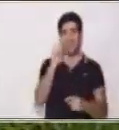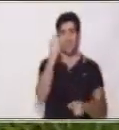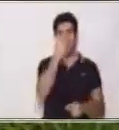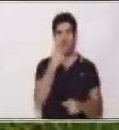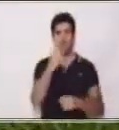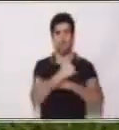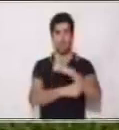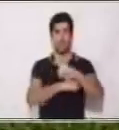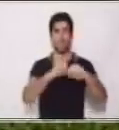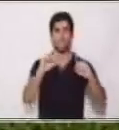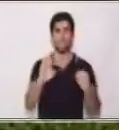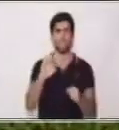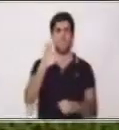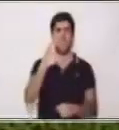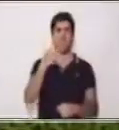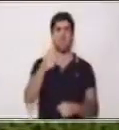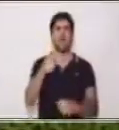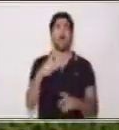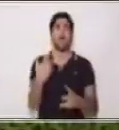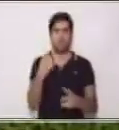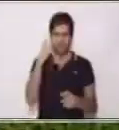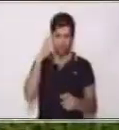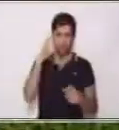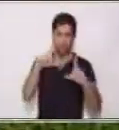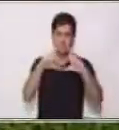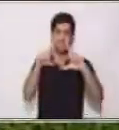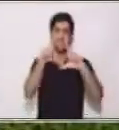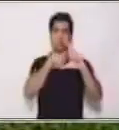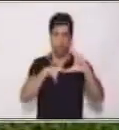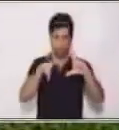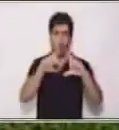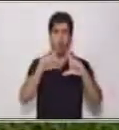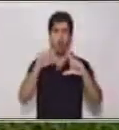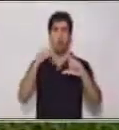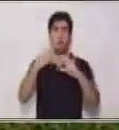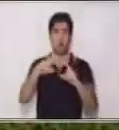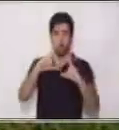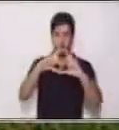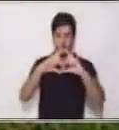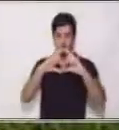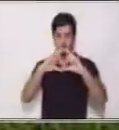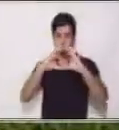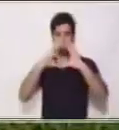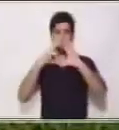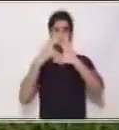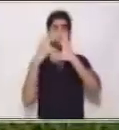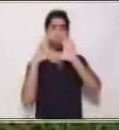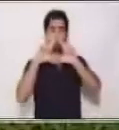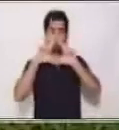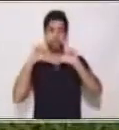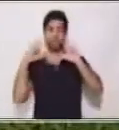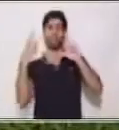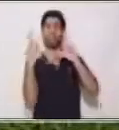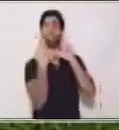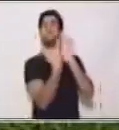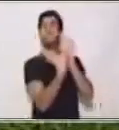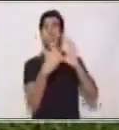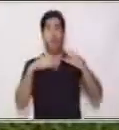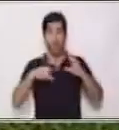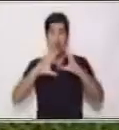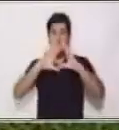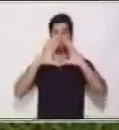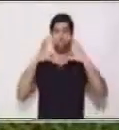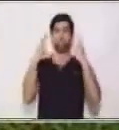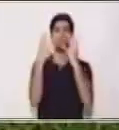esfera. Las esferas tienen una ecuación muy característica para calcular volumen.